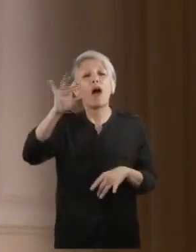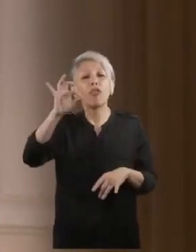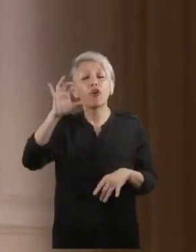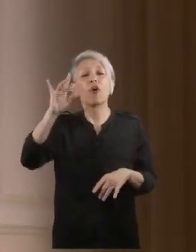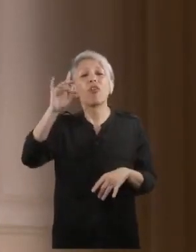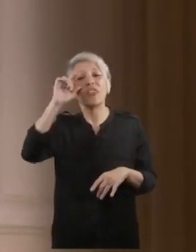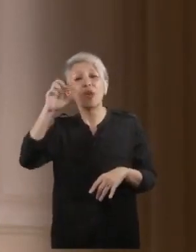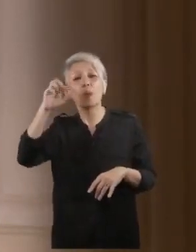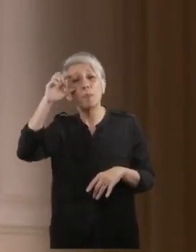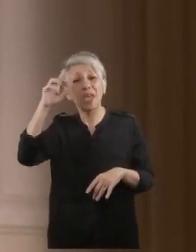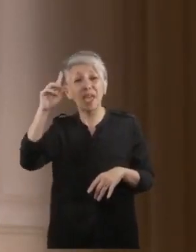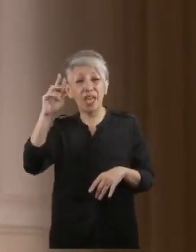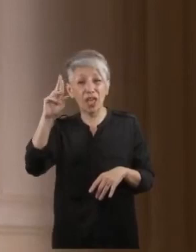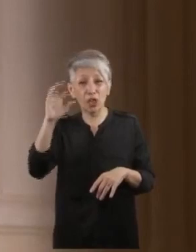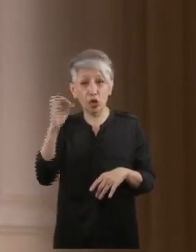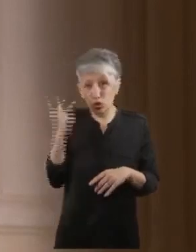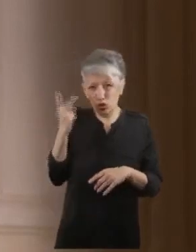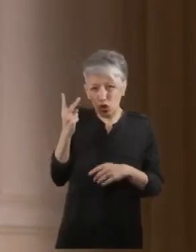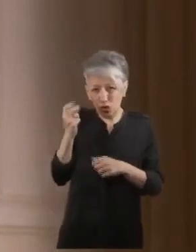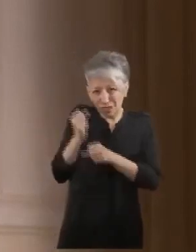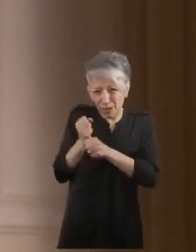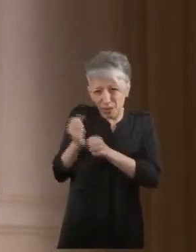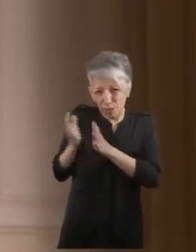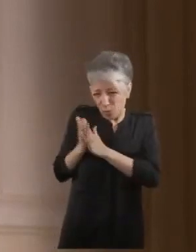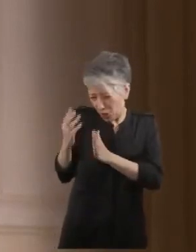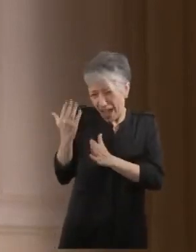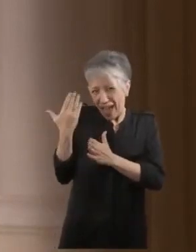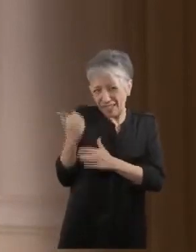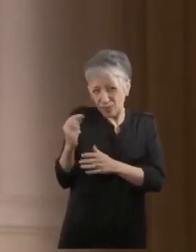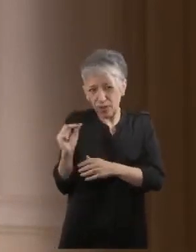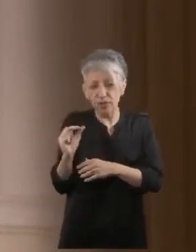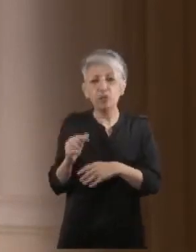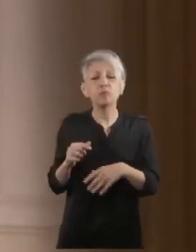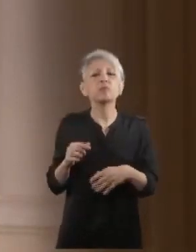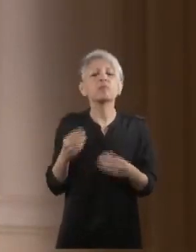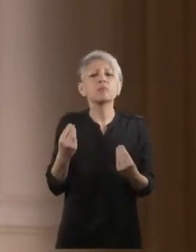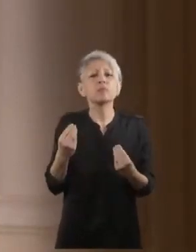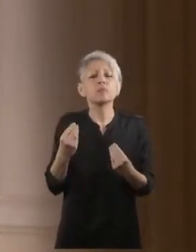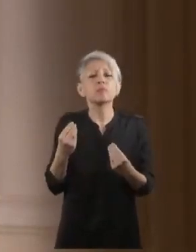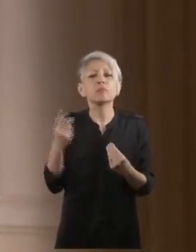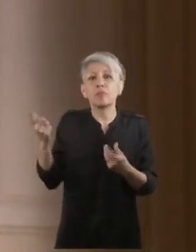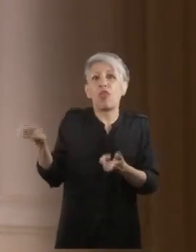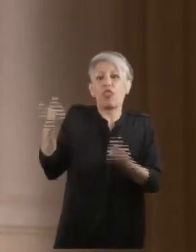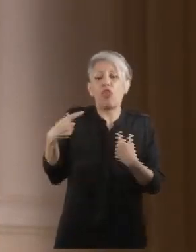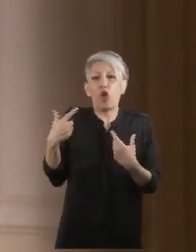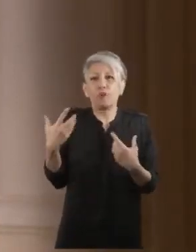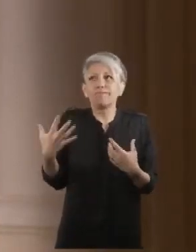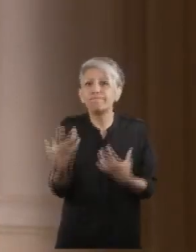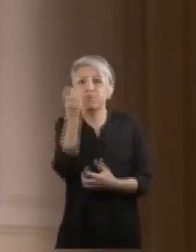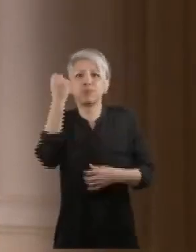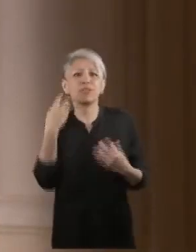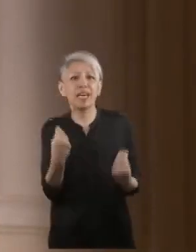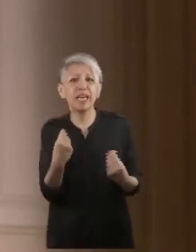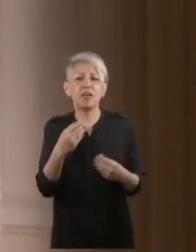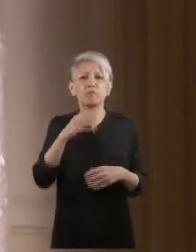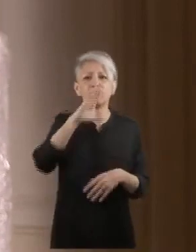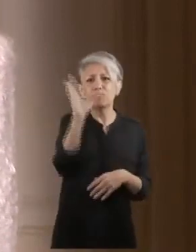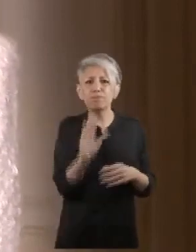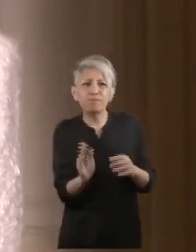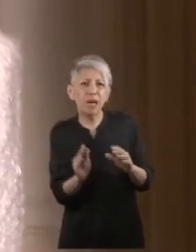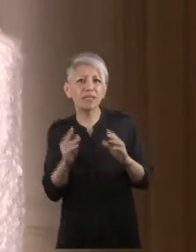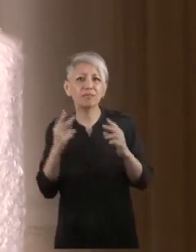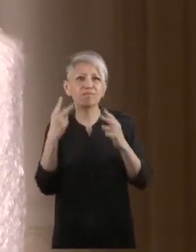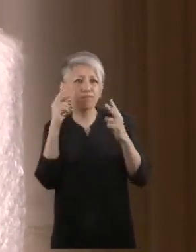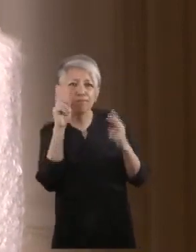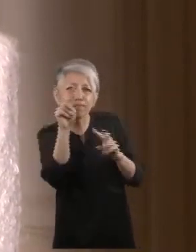hasta este momento por la enorme oportunidad también que me dio para recorrer todo el país y pensar y planificar esa